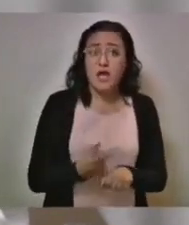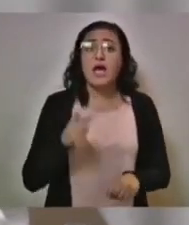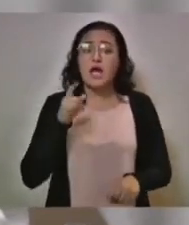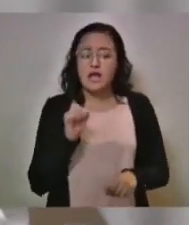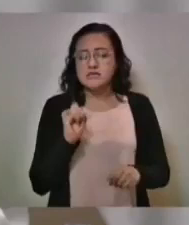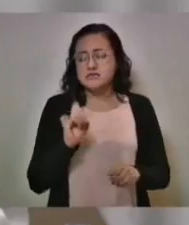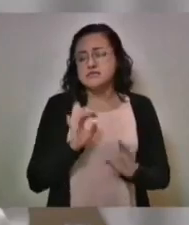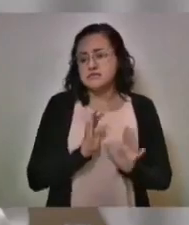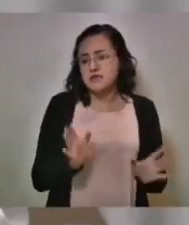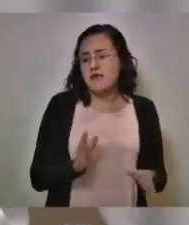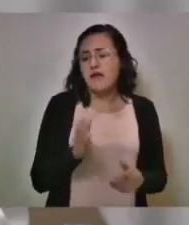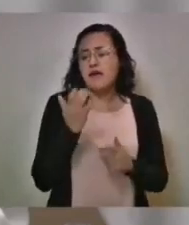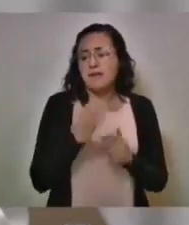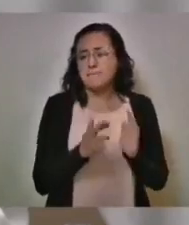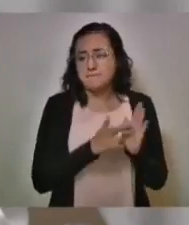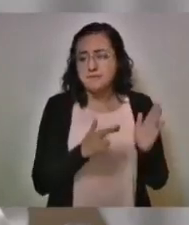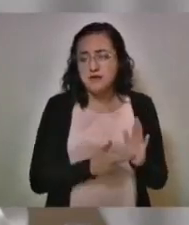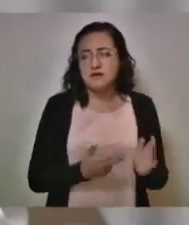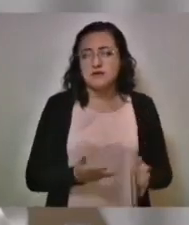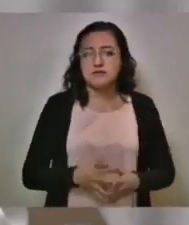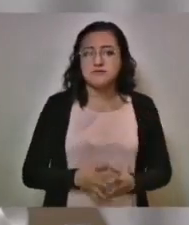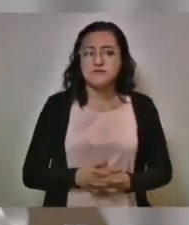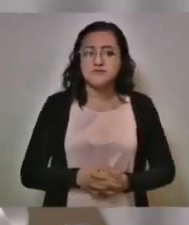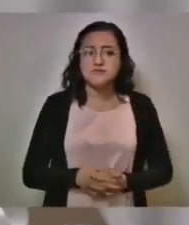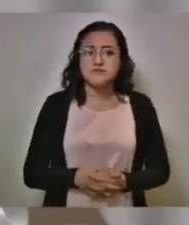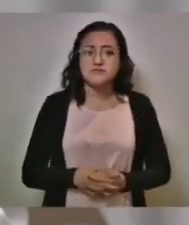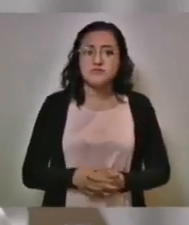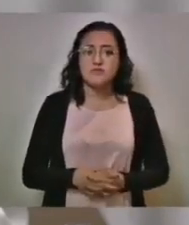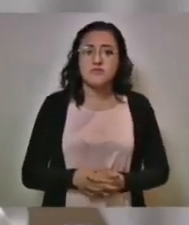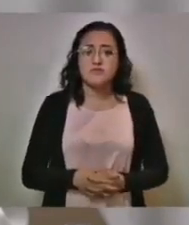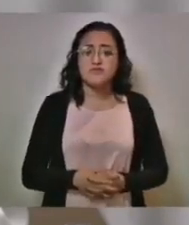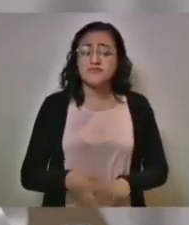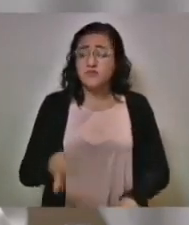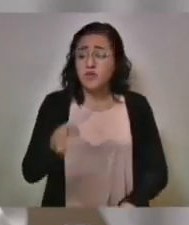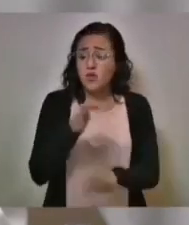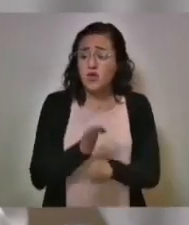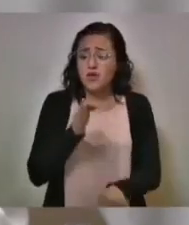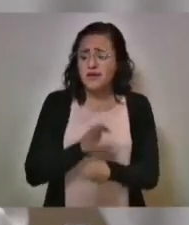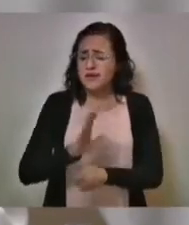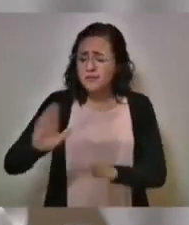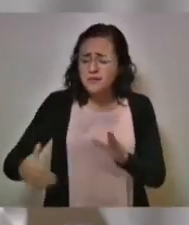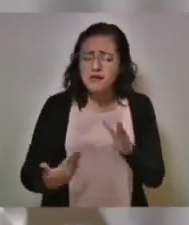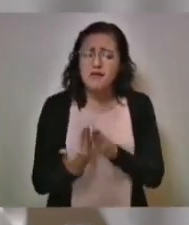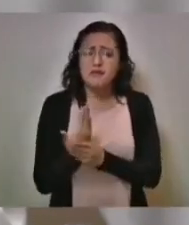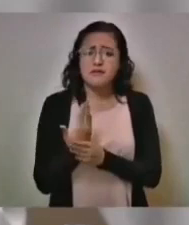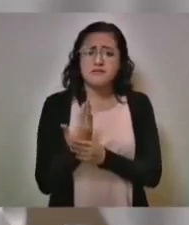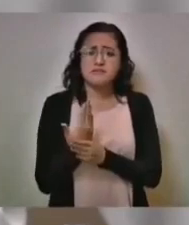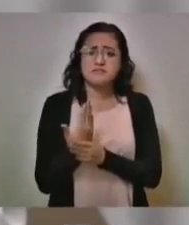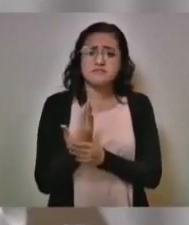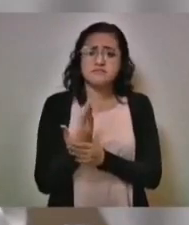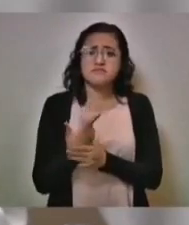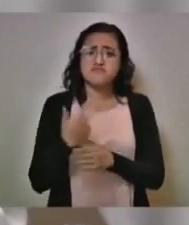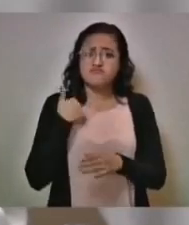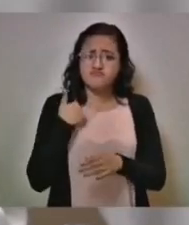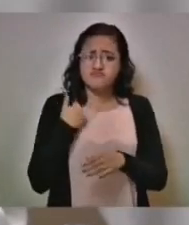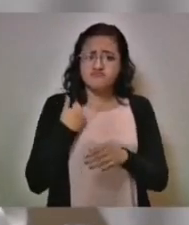no haya un tratamiento. Hoy durante la mañana se